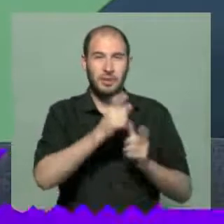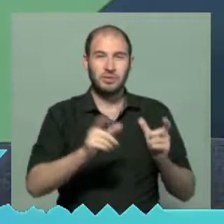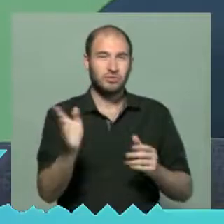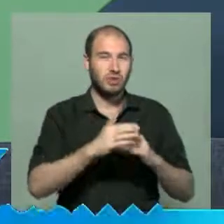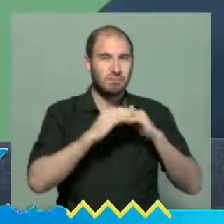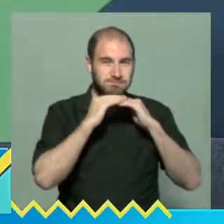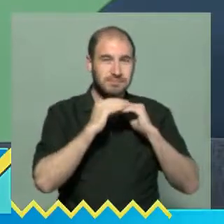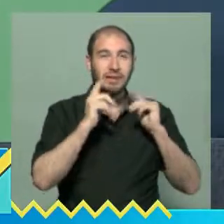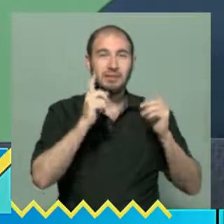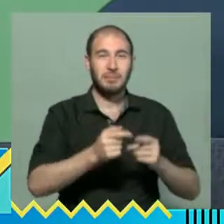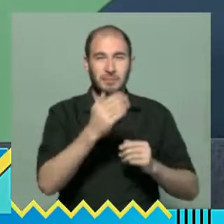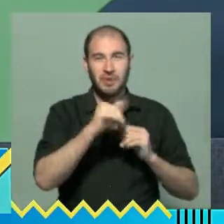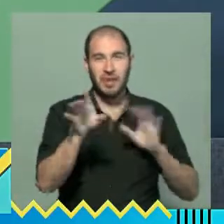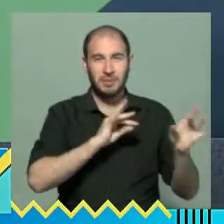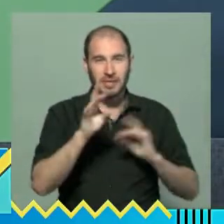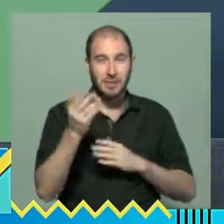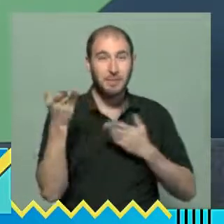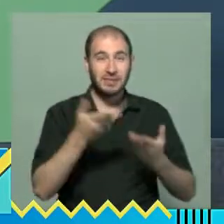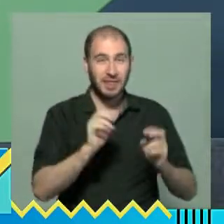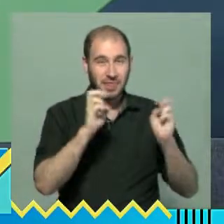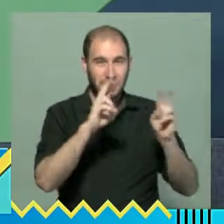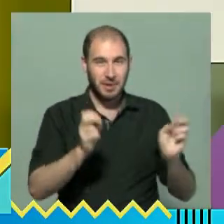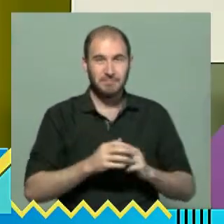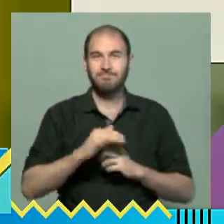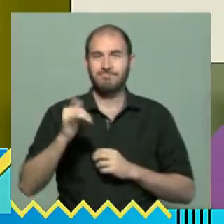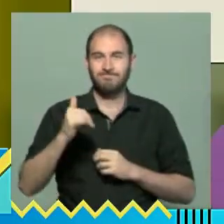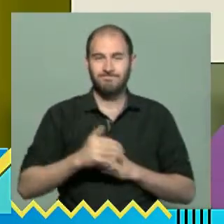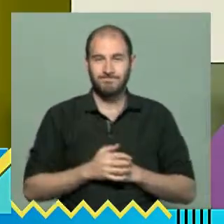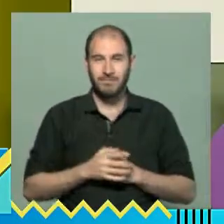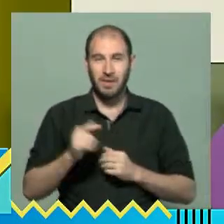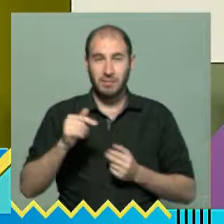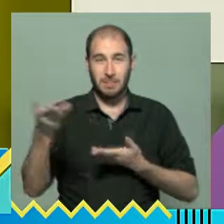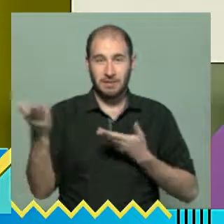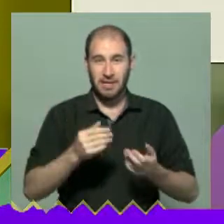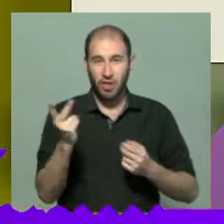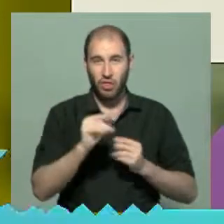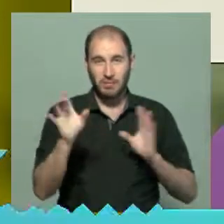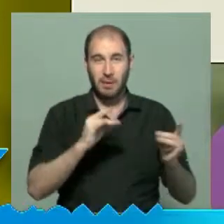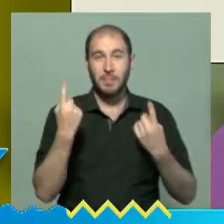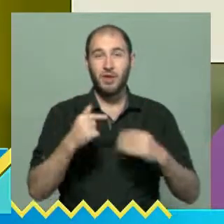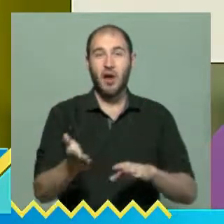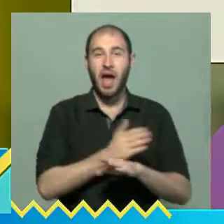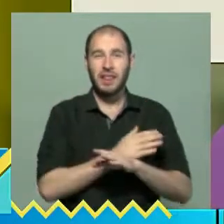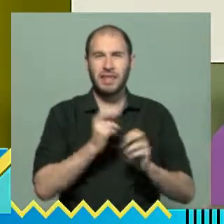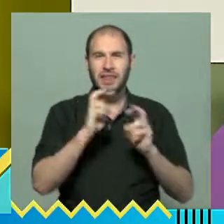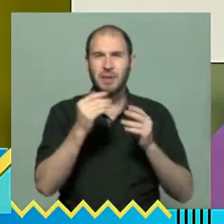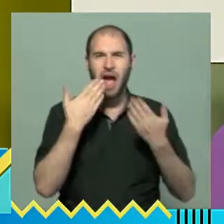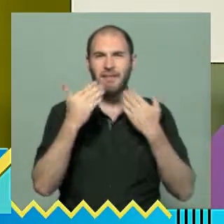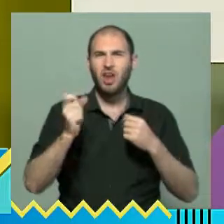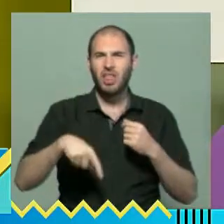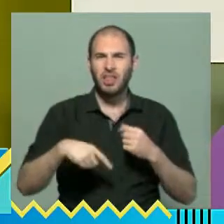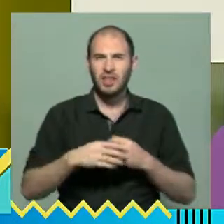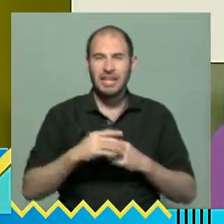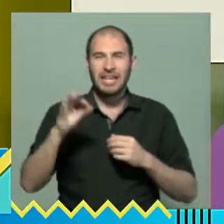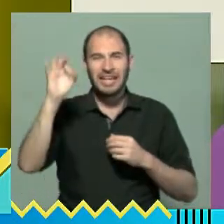están acompañando y por supuesto a nuestros invitados y presentamos el tema. Por supuesto, los vamos a presentar a ellos, pero antes vamos a hablar de qué vamos a hablar hoy. Bueno,